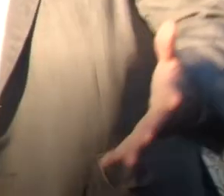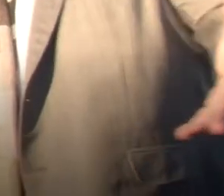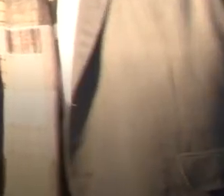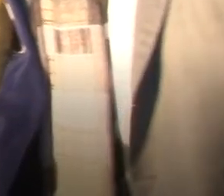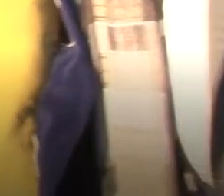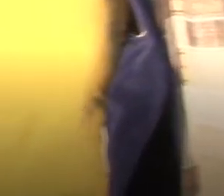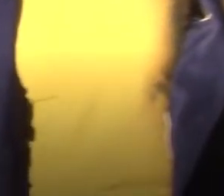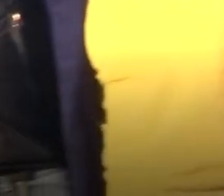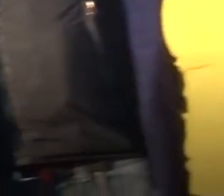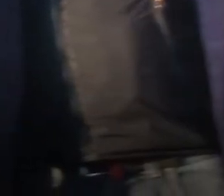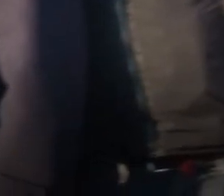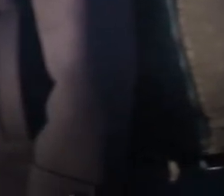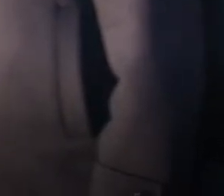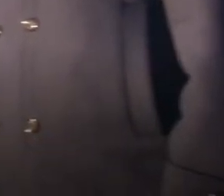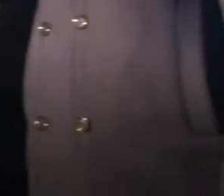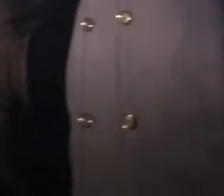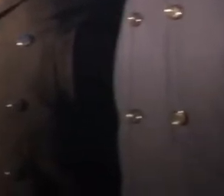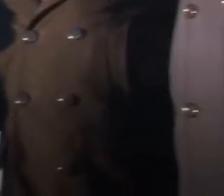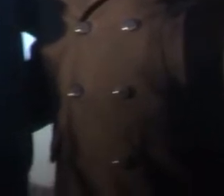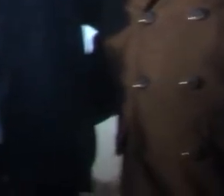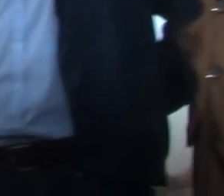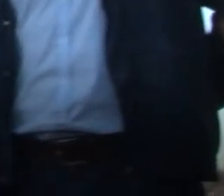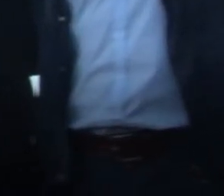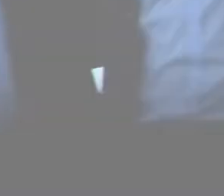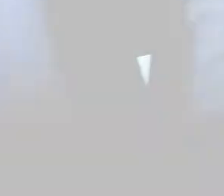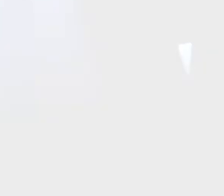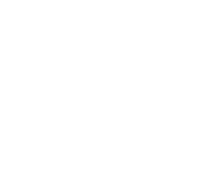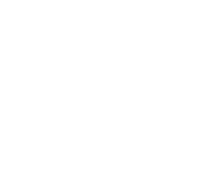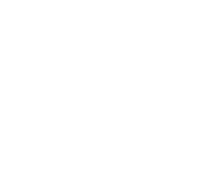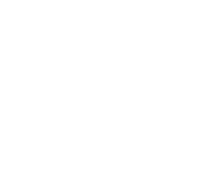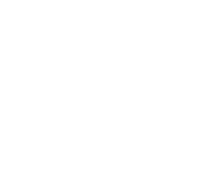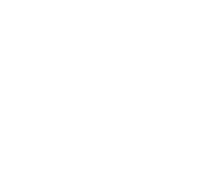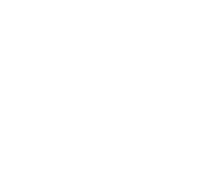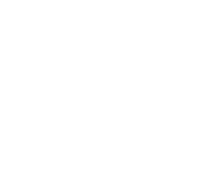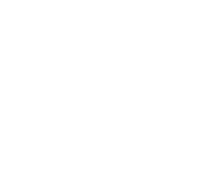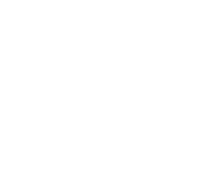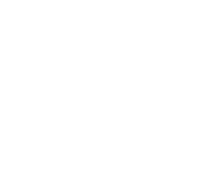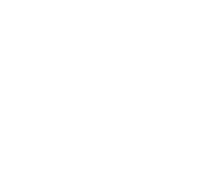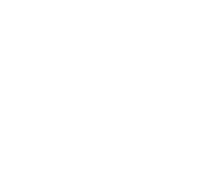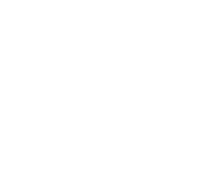terminemos de salir de la pandemia, porque de esta también vamos a salir.